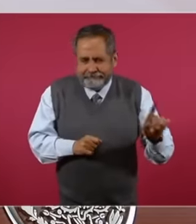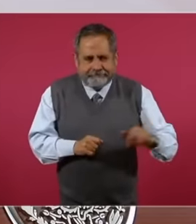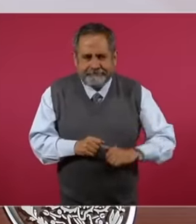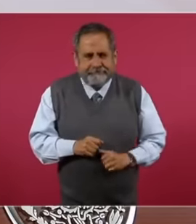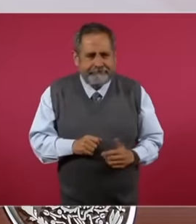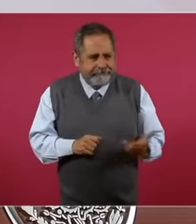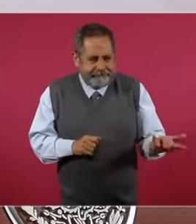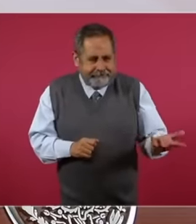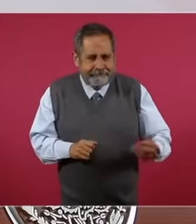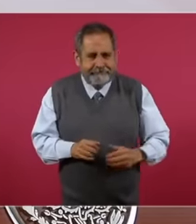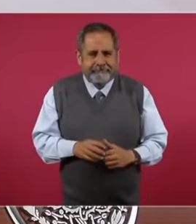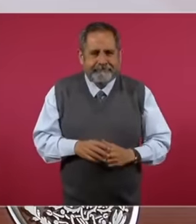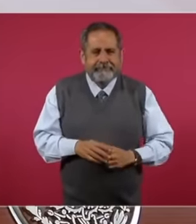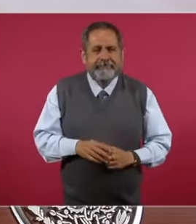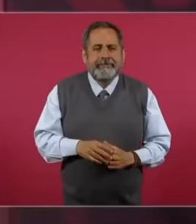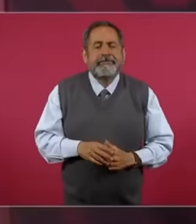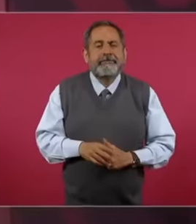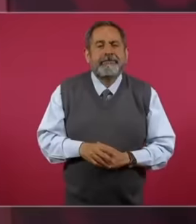porque